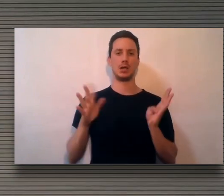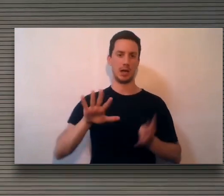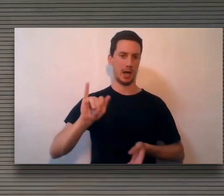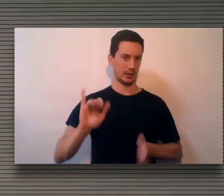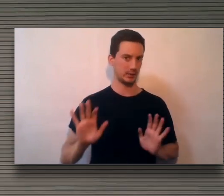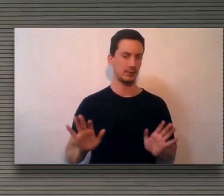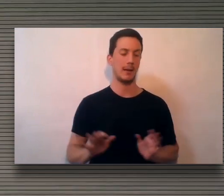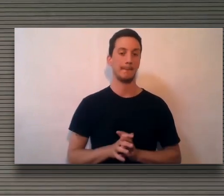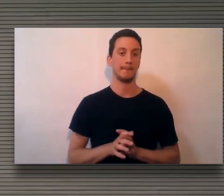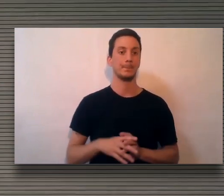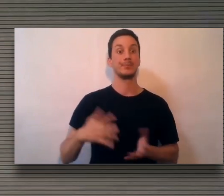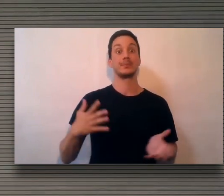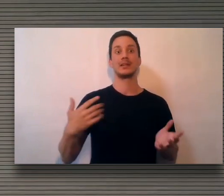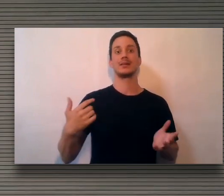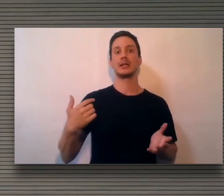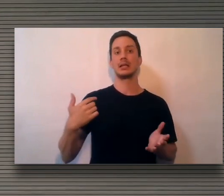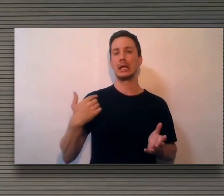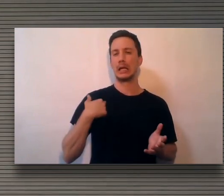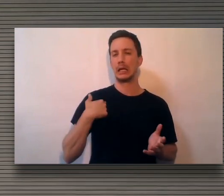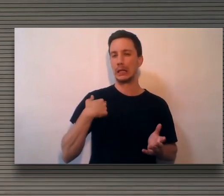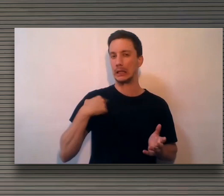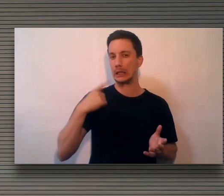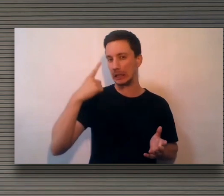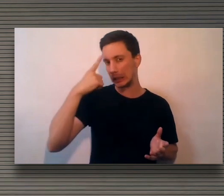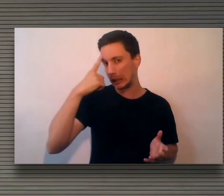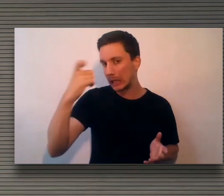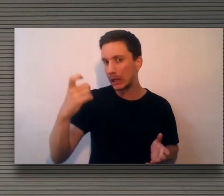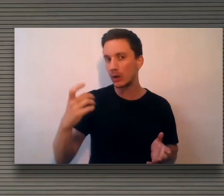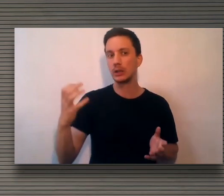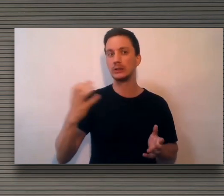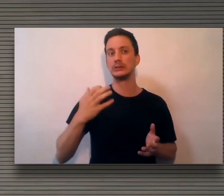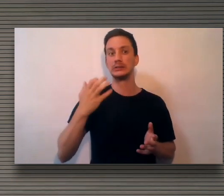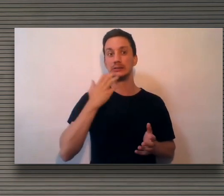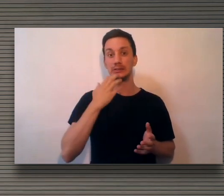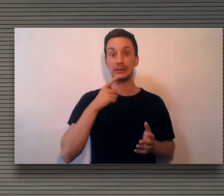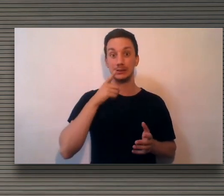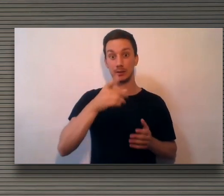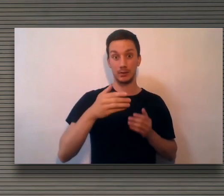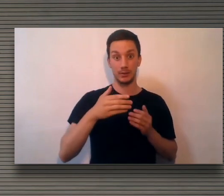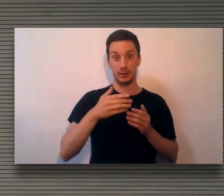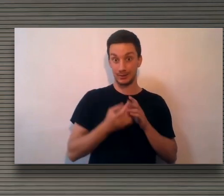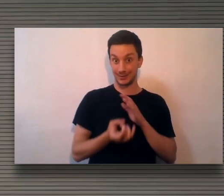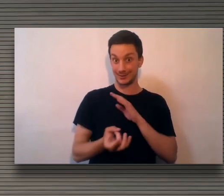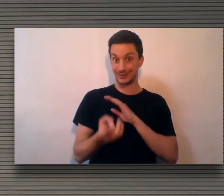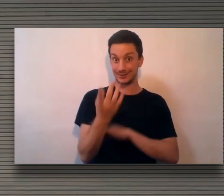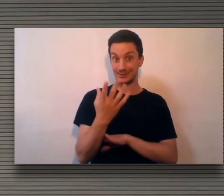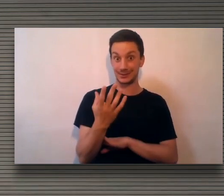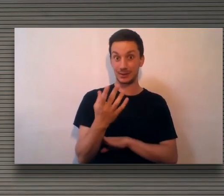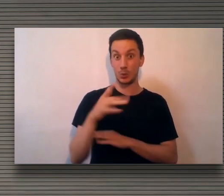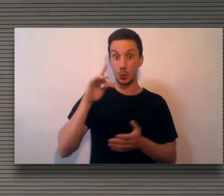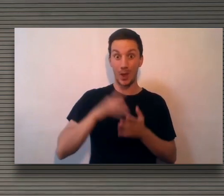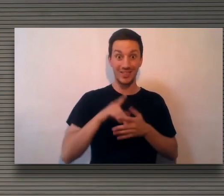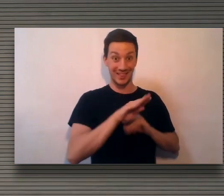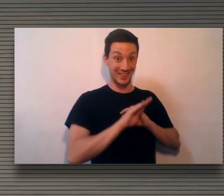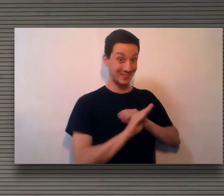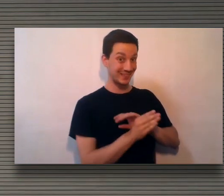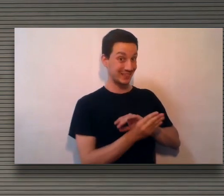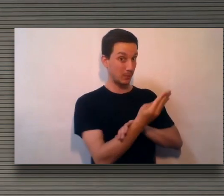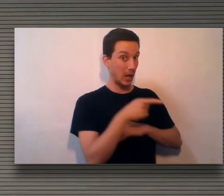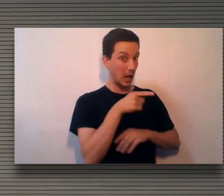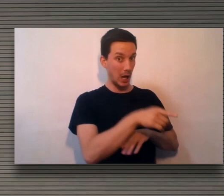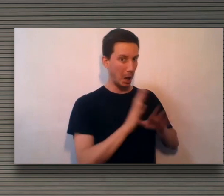Yo creo que si son manchas que han aparecido a posteriori, o sea, que no están presentes al nacimiento, no